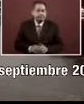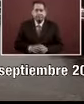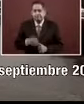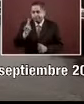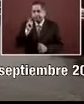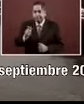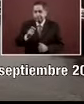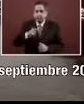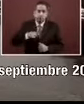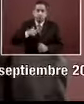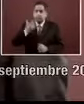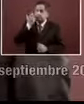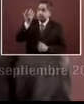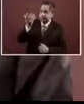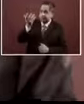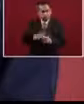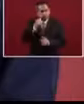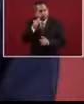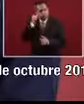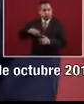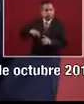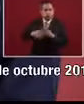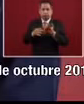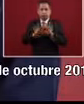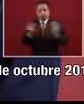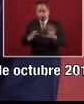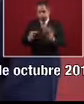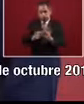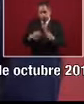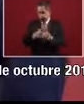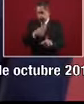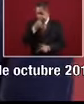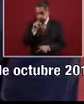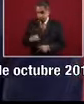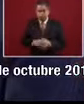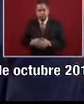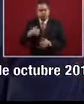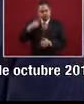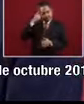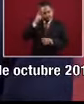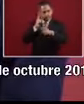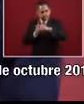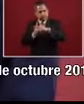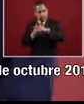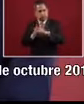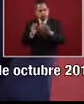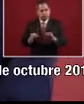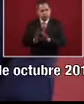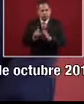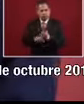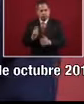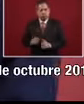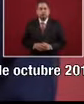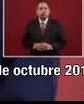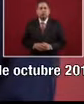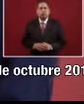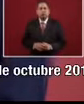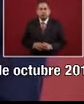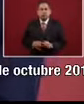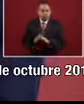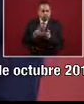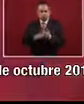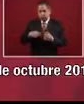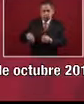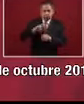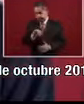Pero una cosa es lo deseable y otra cosa es lo posible. Yo soy optimista, creo que vamos a lograr la